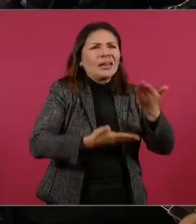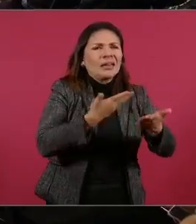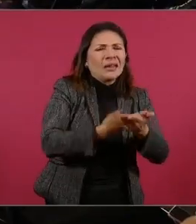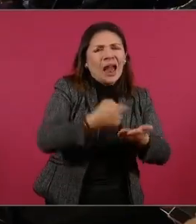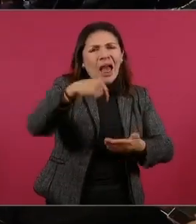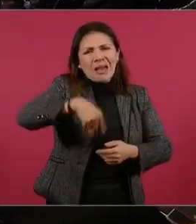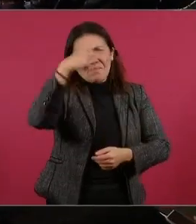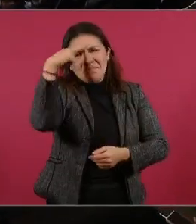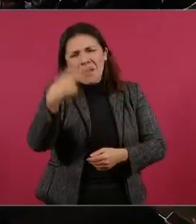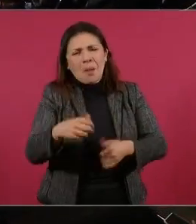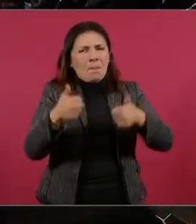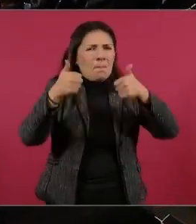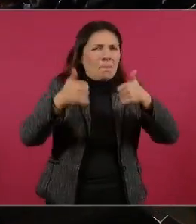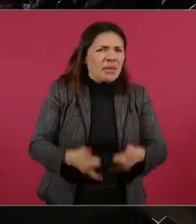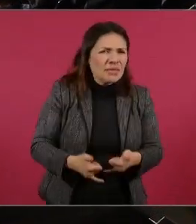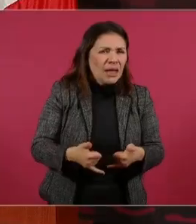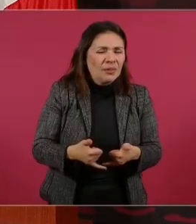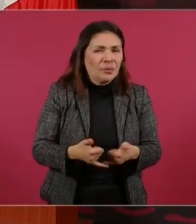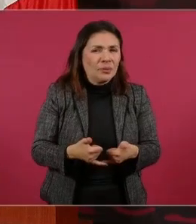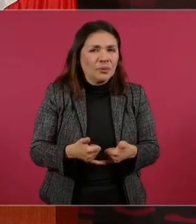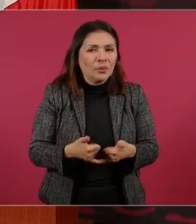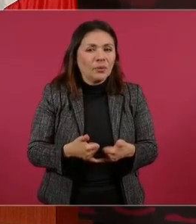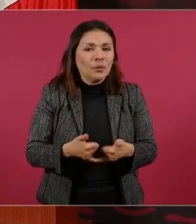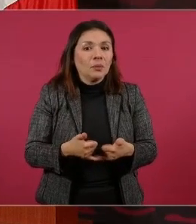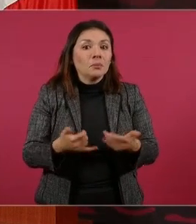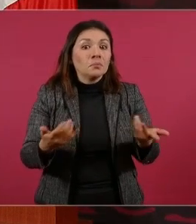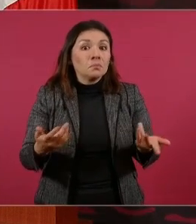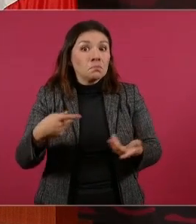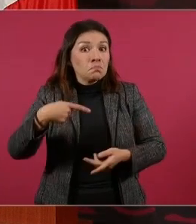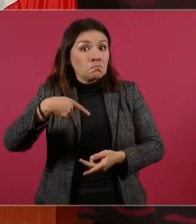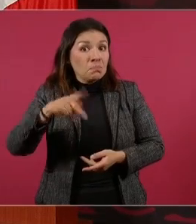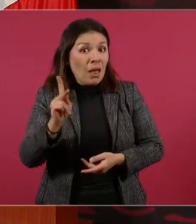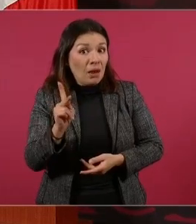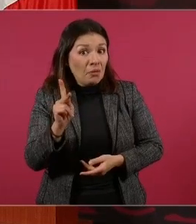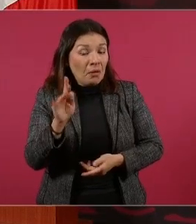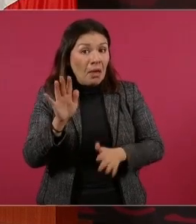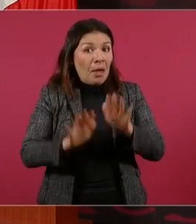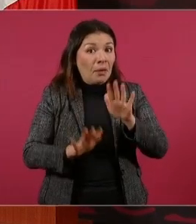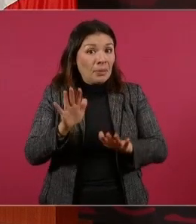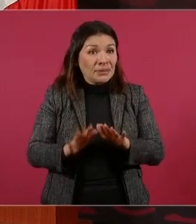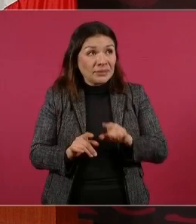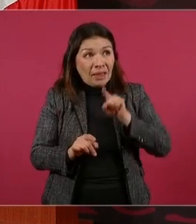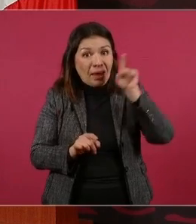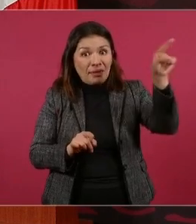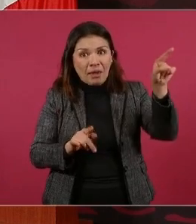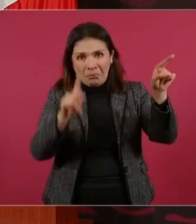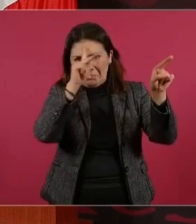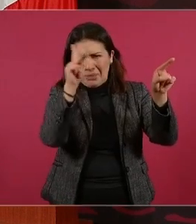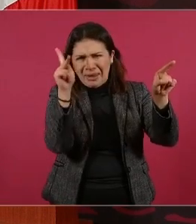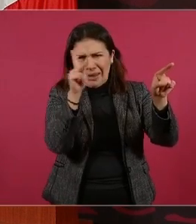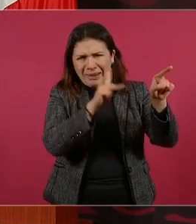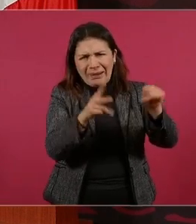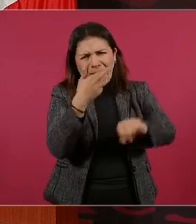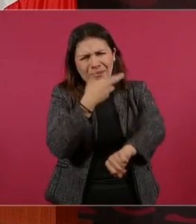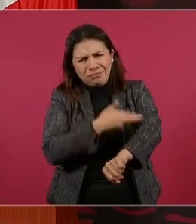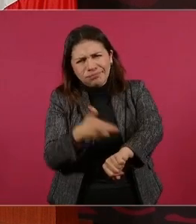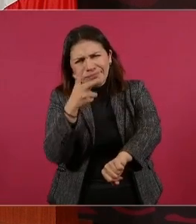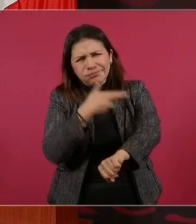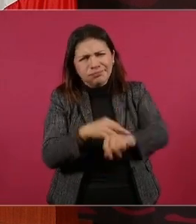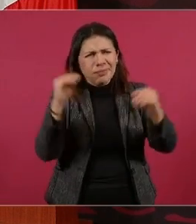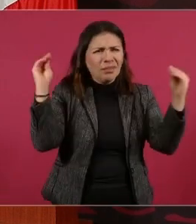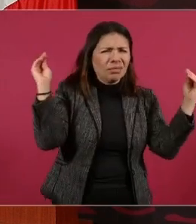en México pero en algunos casos nos ganan en Estados